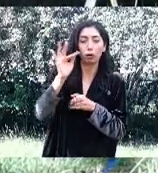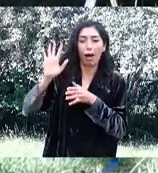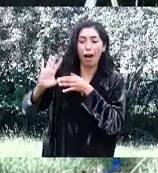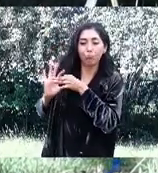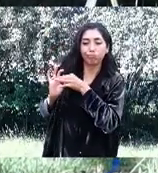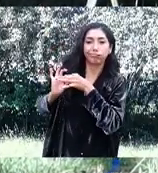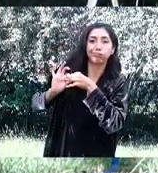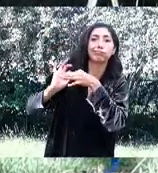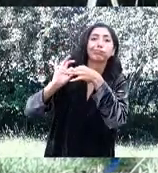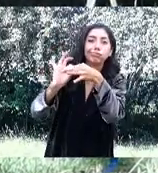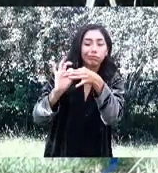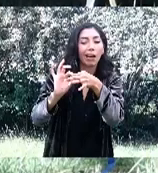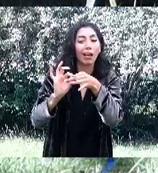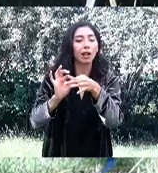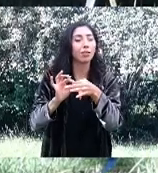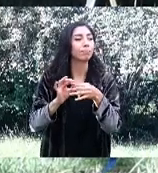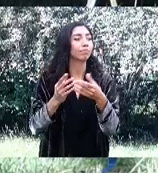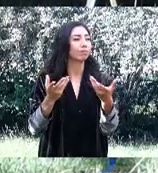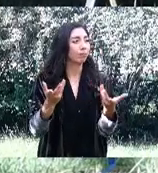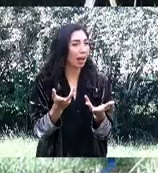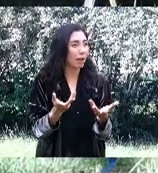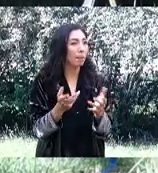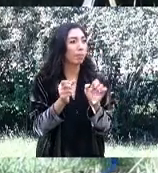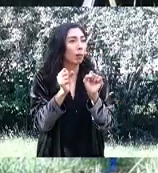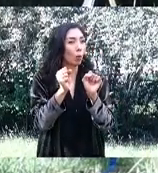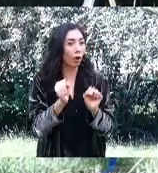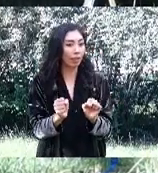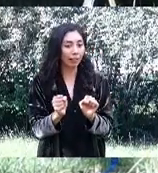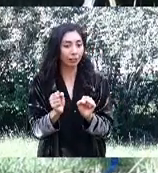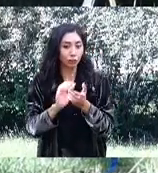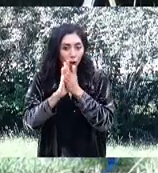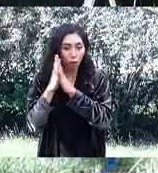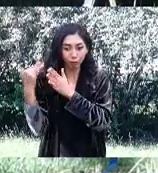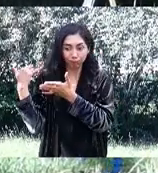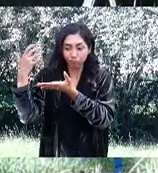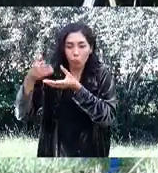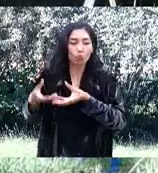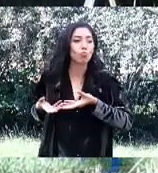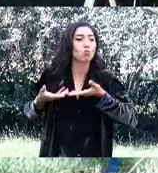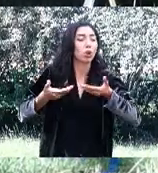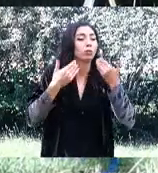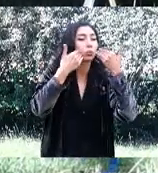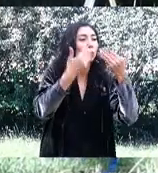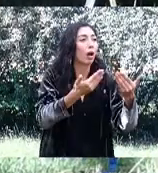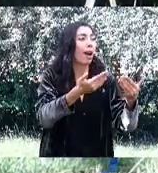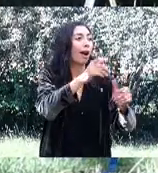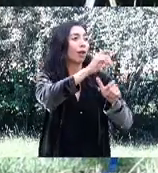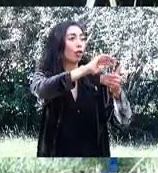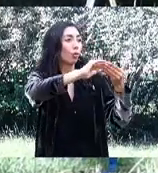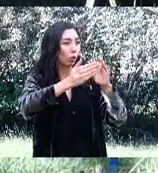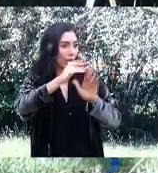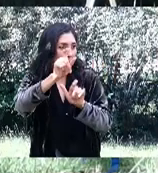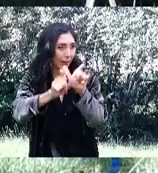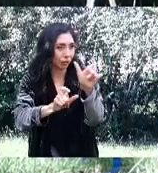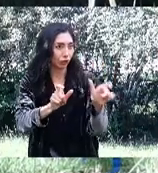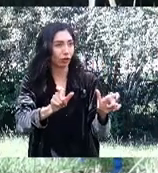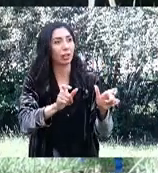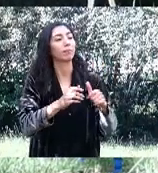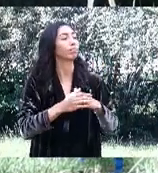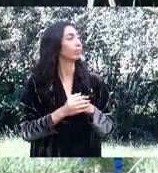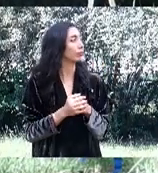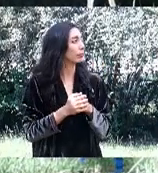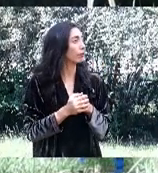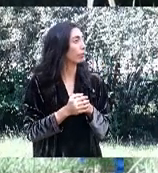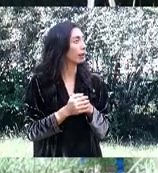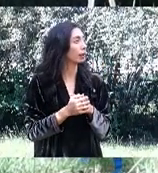justamente una forma para poder llevarla a la comunidad para generar estos dispositivos de precisión que hemos mencionado